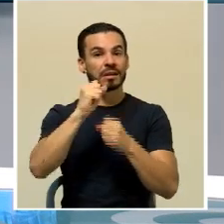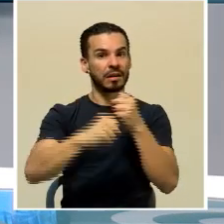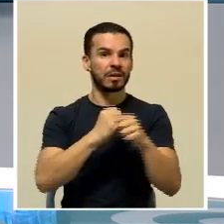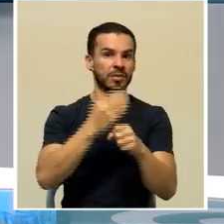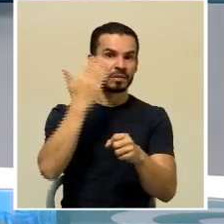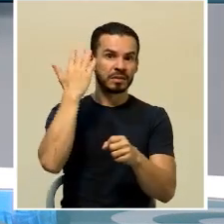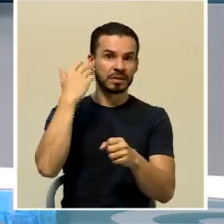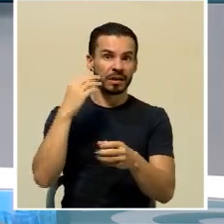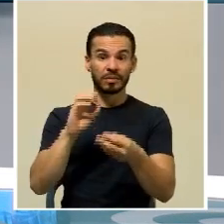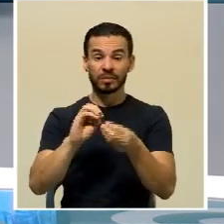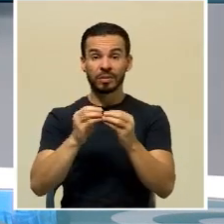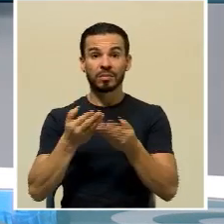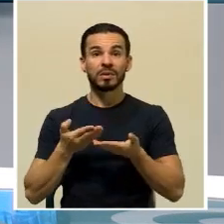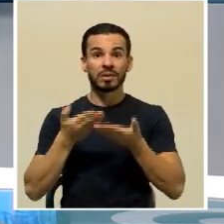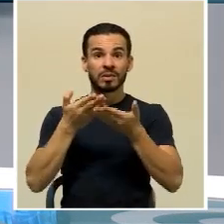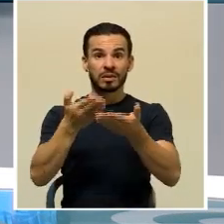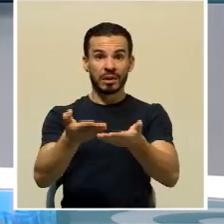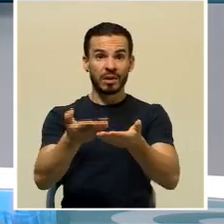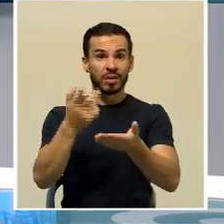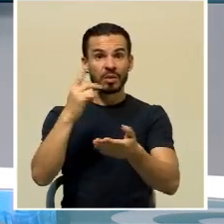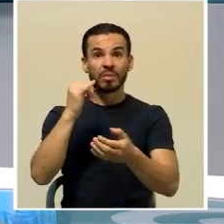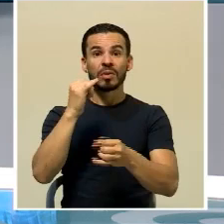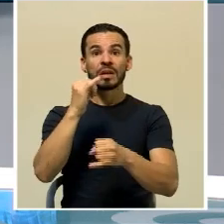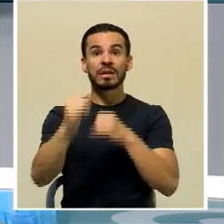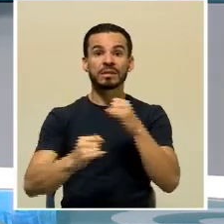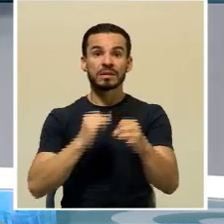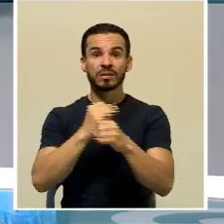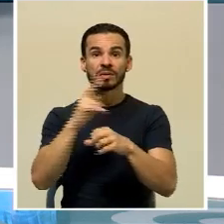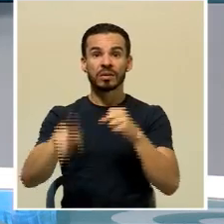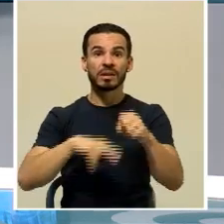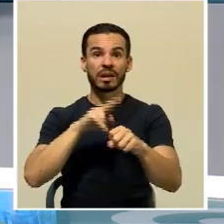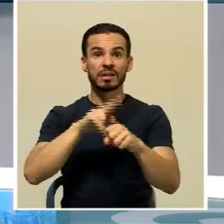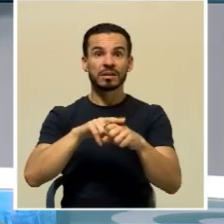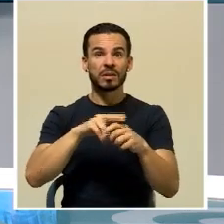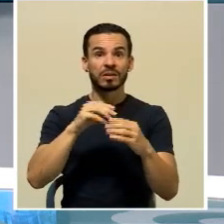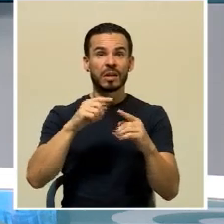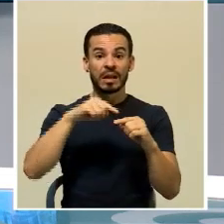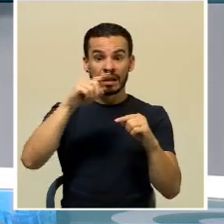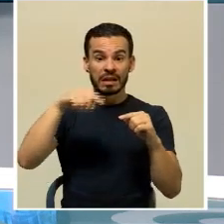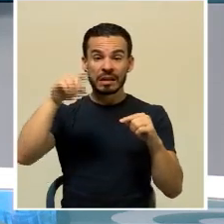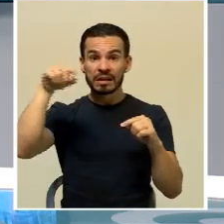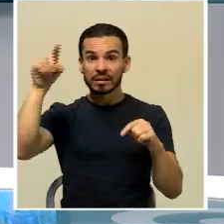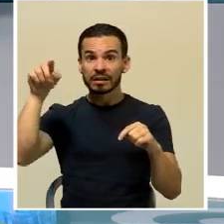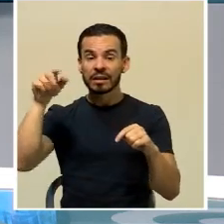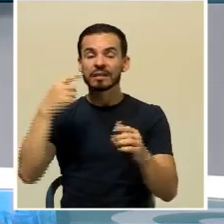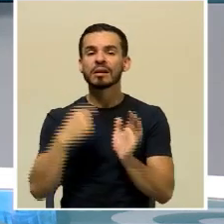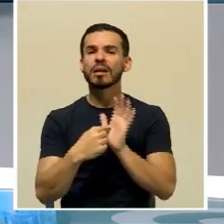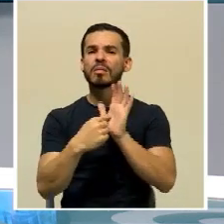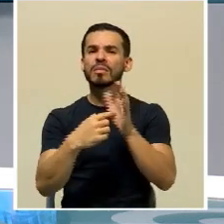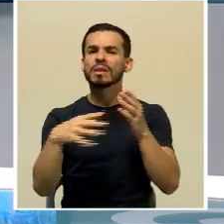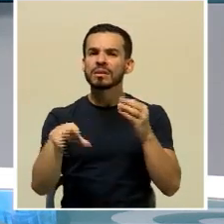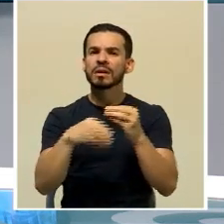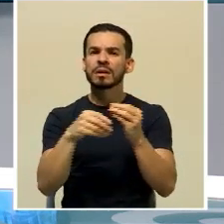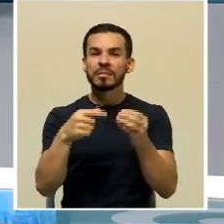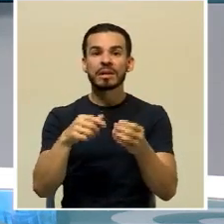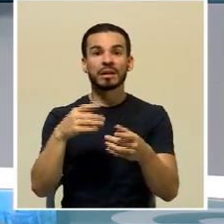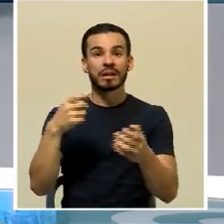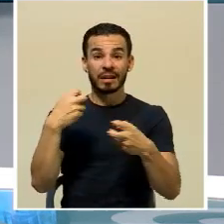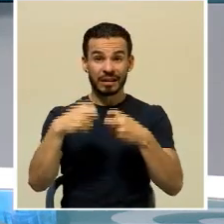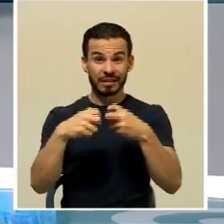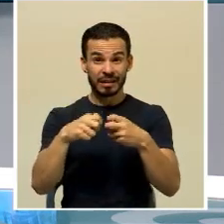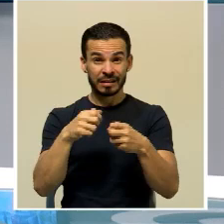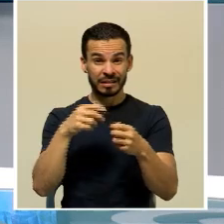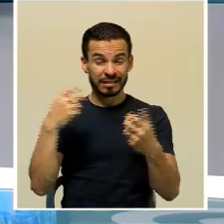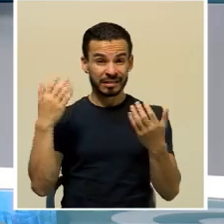Los datos revelados por el Instituto Nacional de Estadísticas y Censo muestran además que la crisis